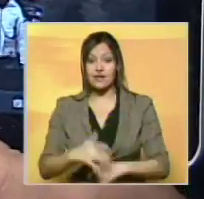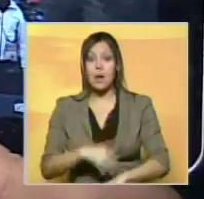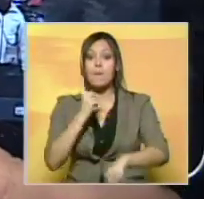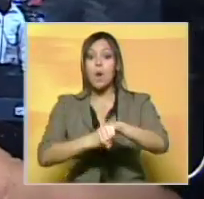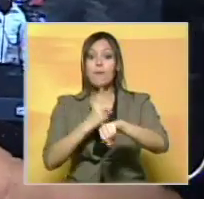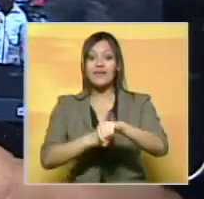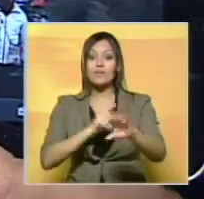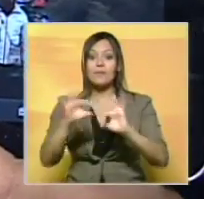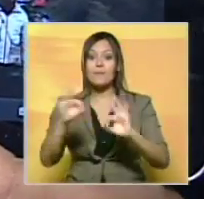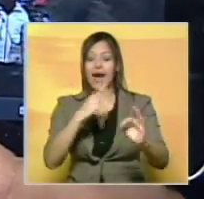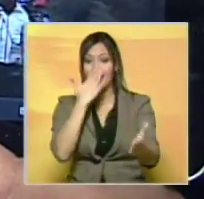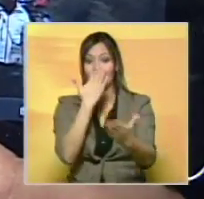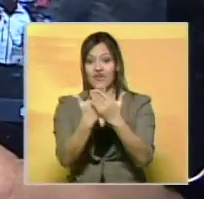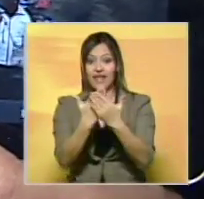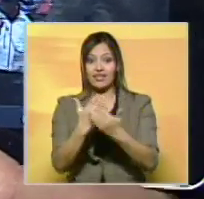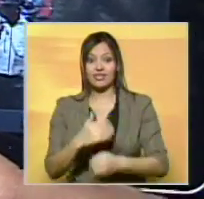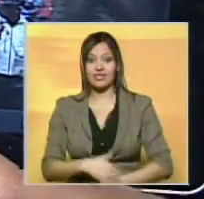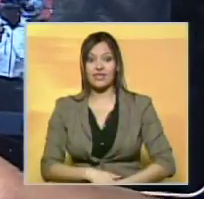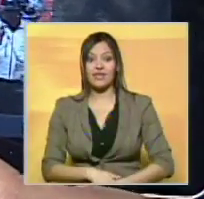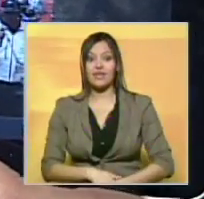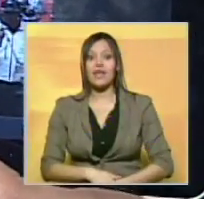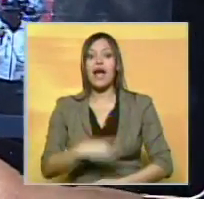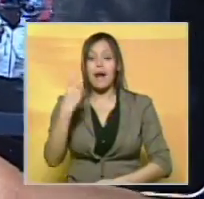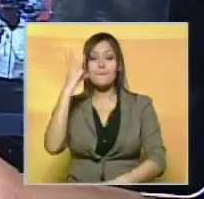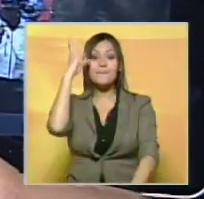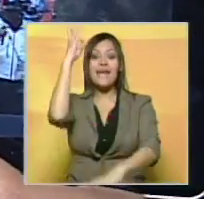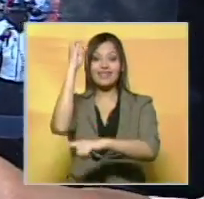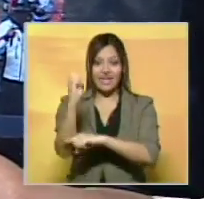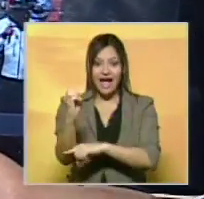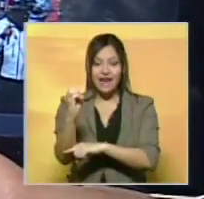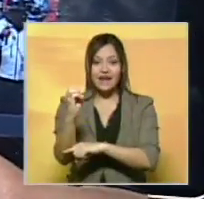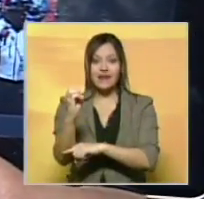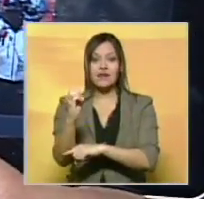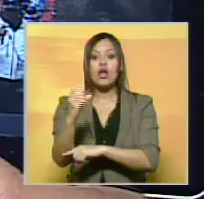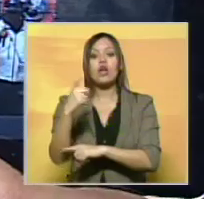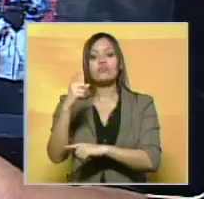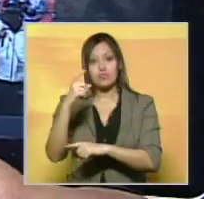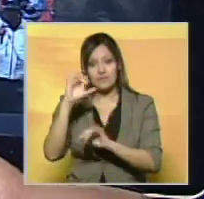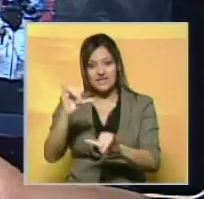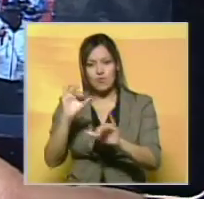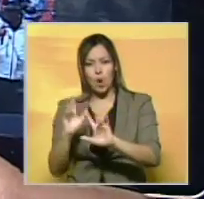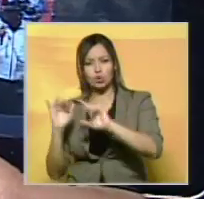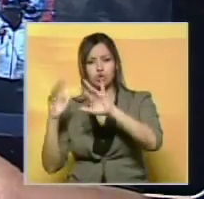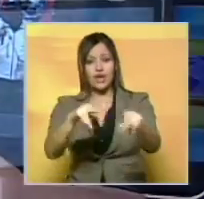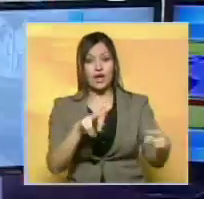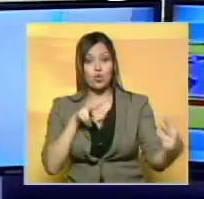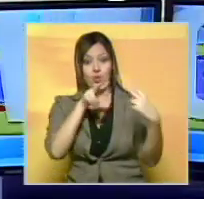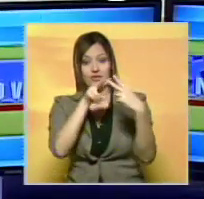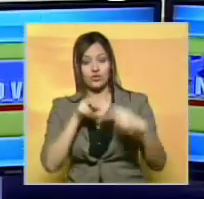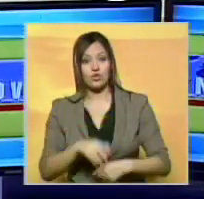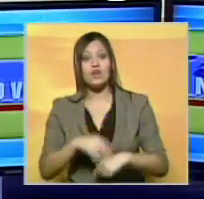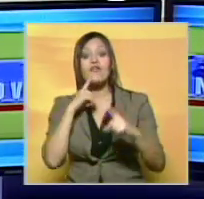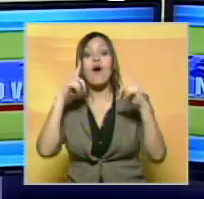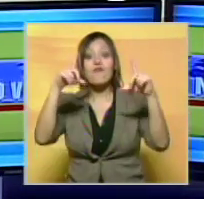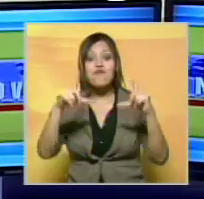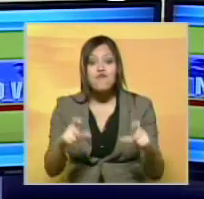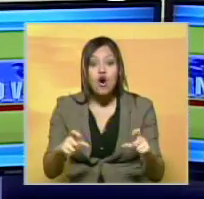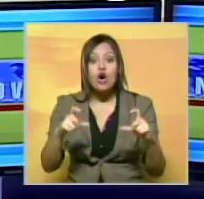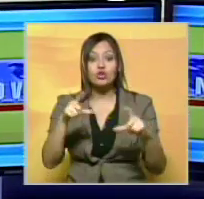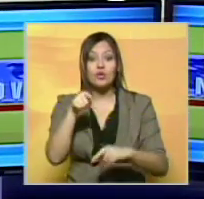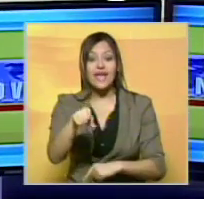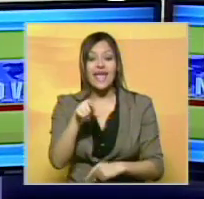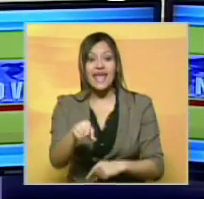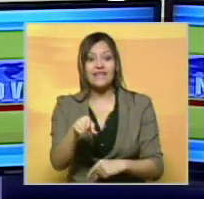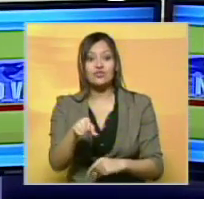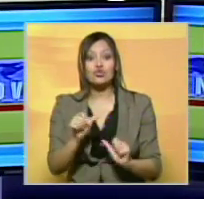momento preliminar frente al conocido Muro de Petare, lugar fijado para la concentración. Claro, Eduardo, esa foto se corresponde